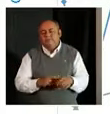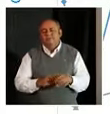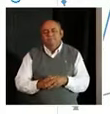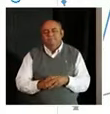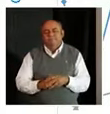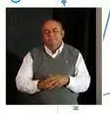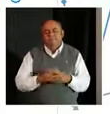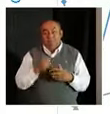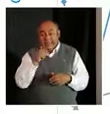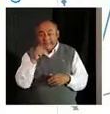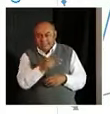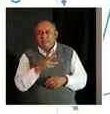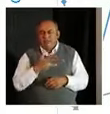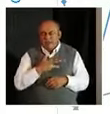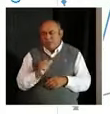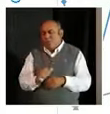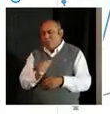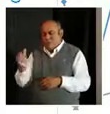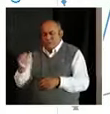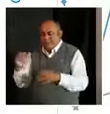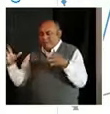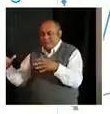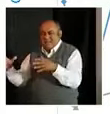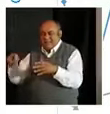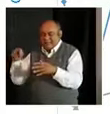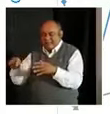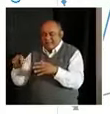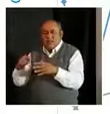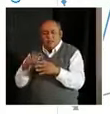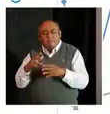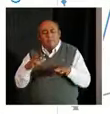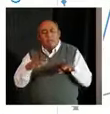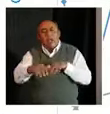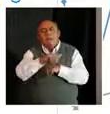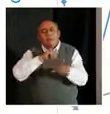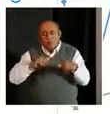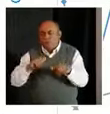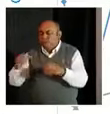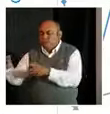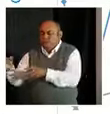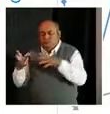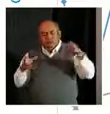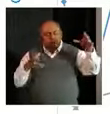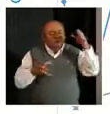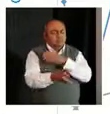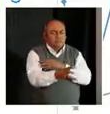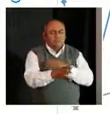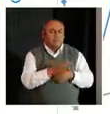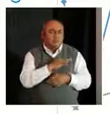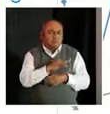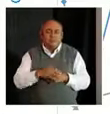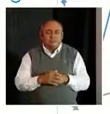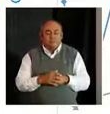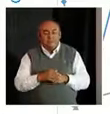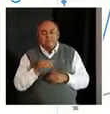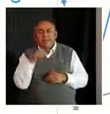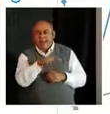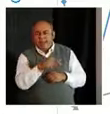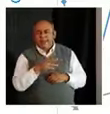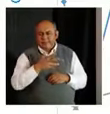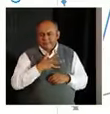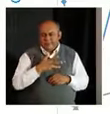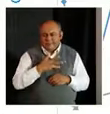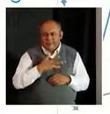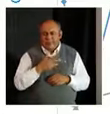de reemplazo, o sea, en cada estación de bombeo de la presa El Cuchillo tenemos 6 bombas, pero nada